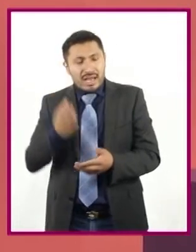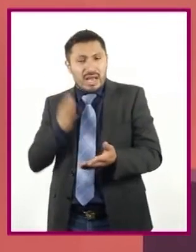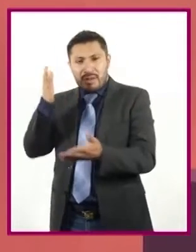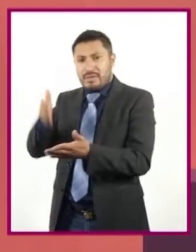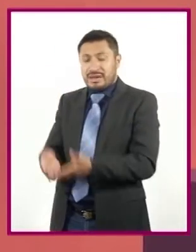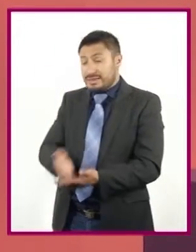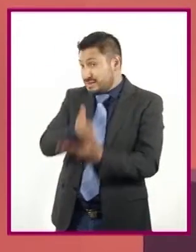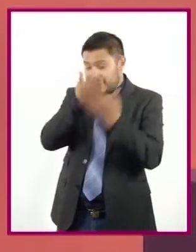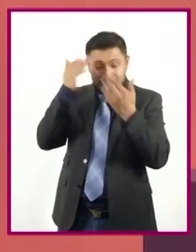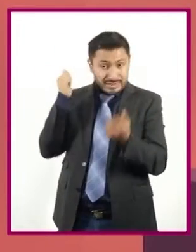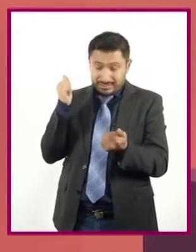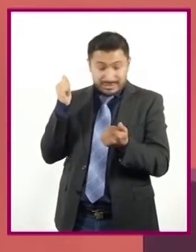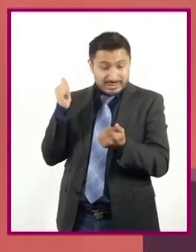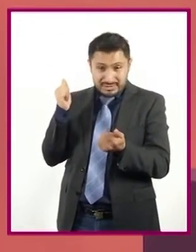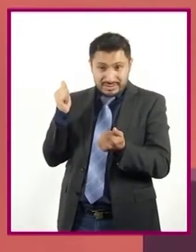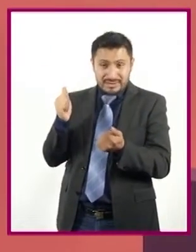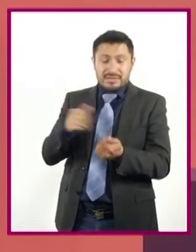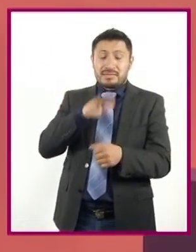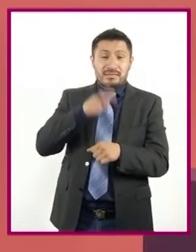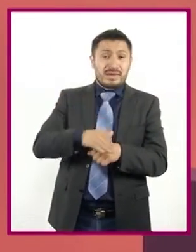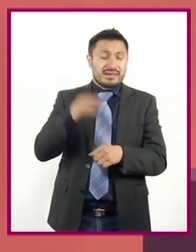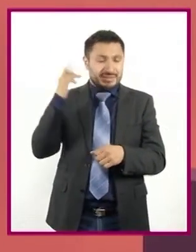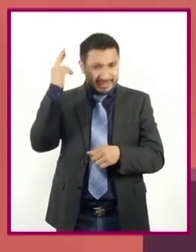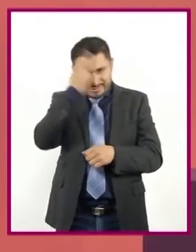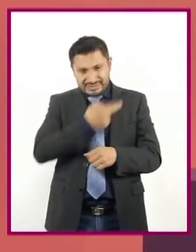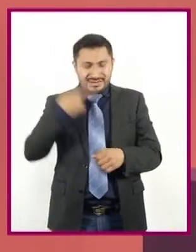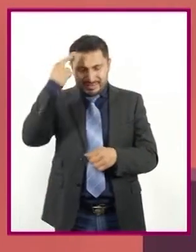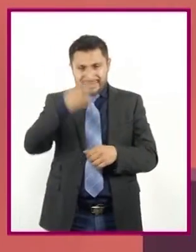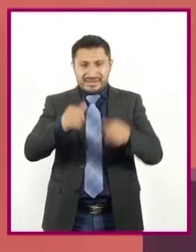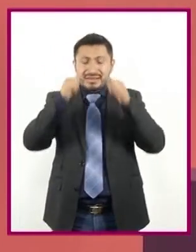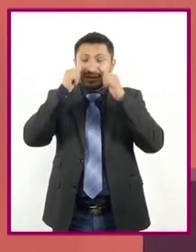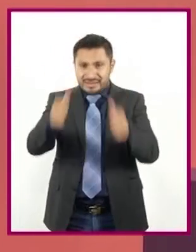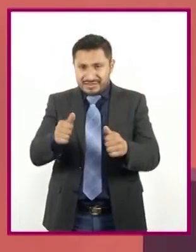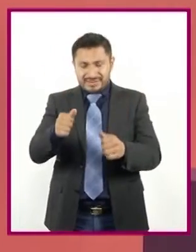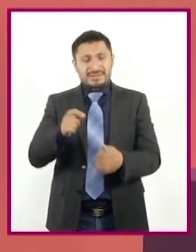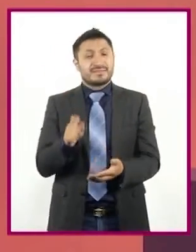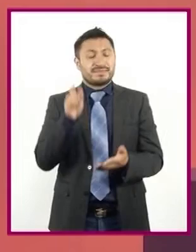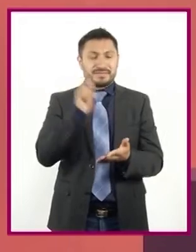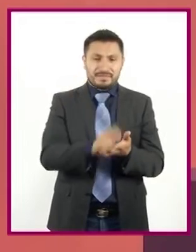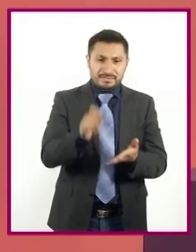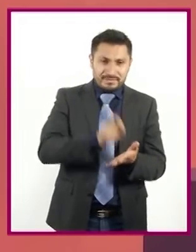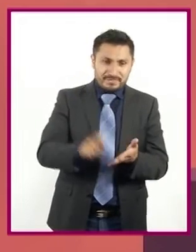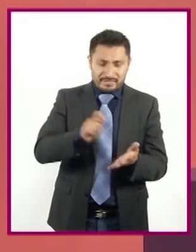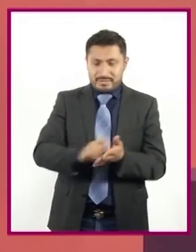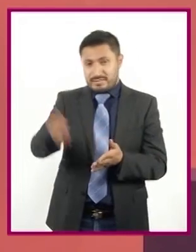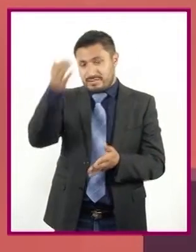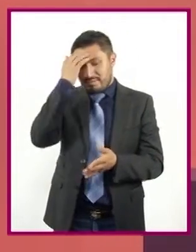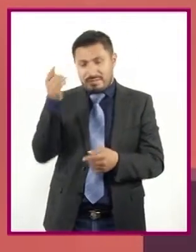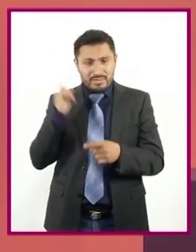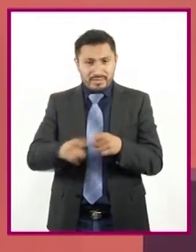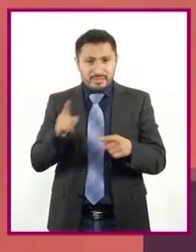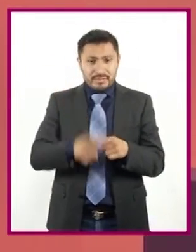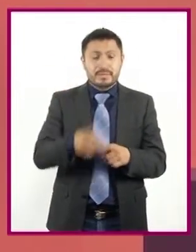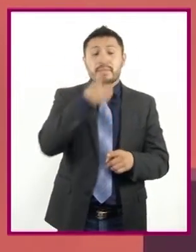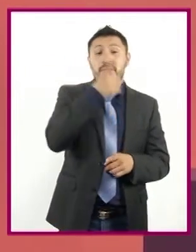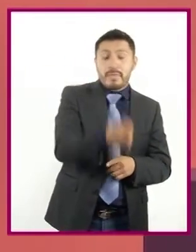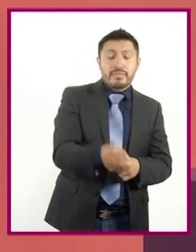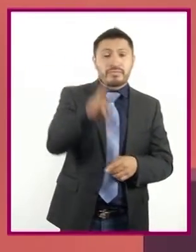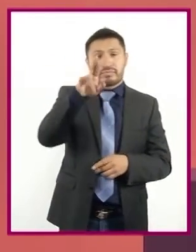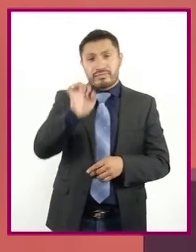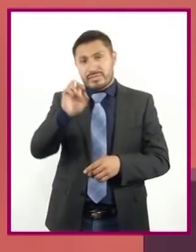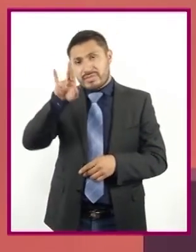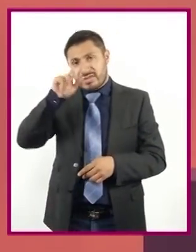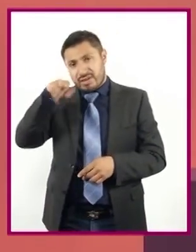para complementar la información que acabamos de revisar, escuchemos lo siguiente y conozcamos las diferencias entre dichos y